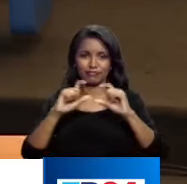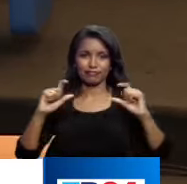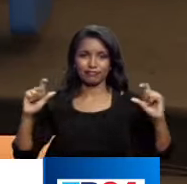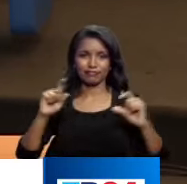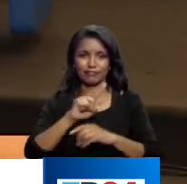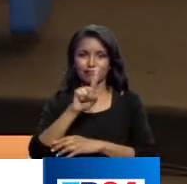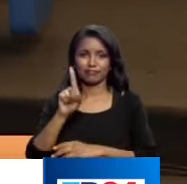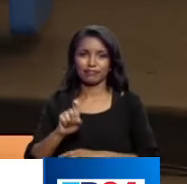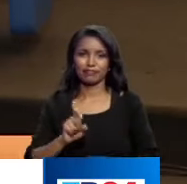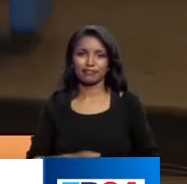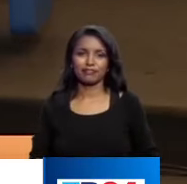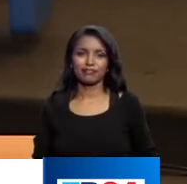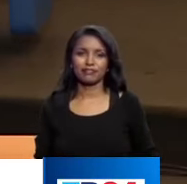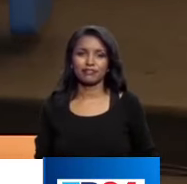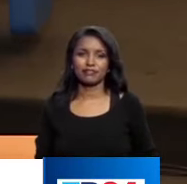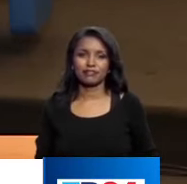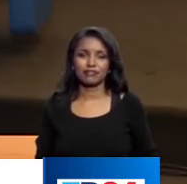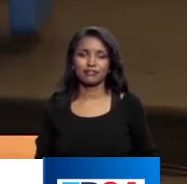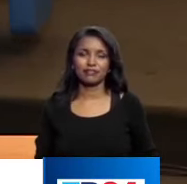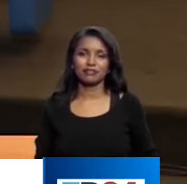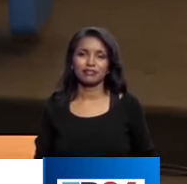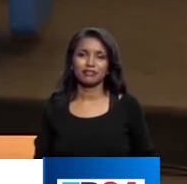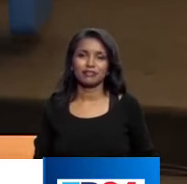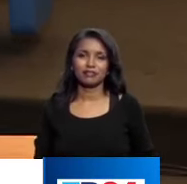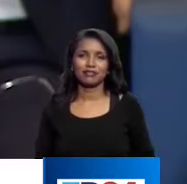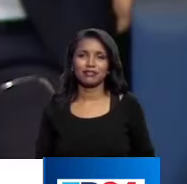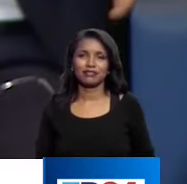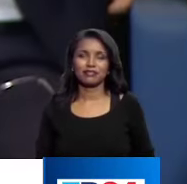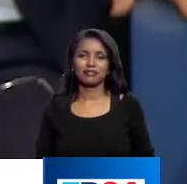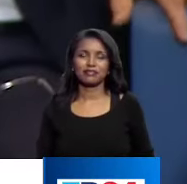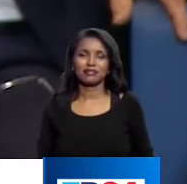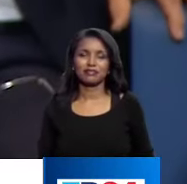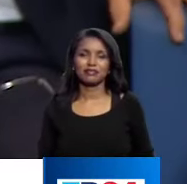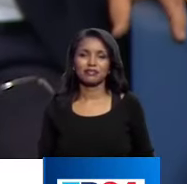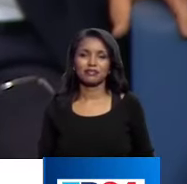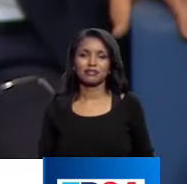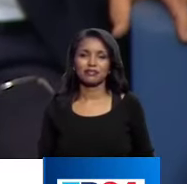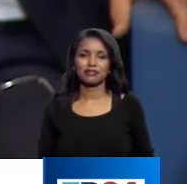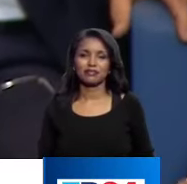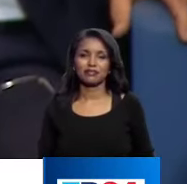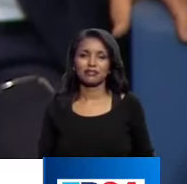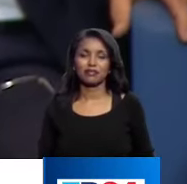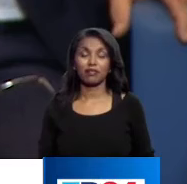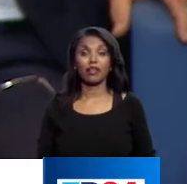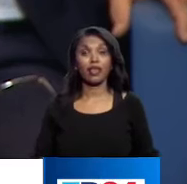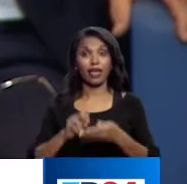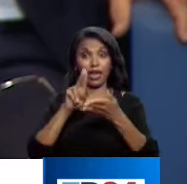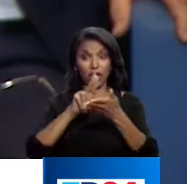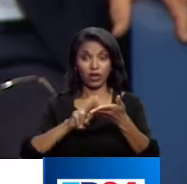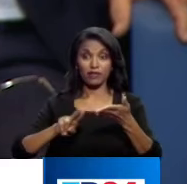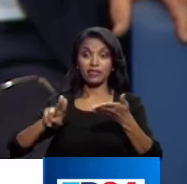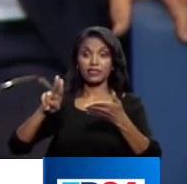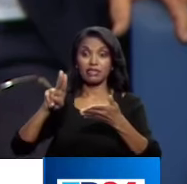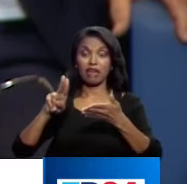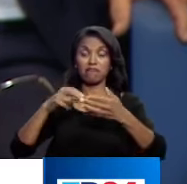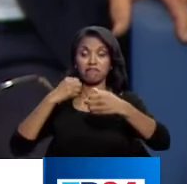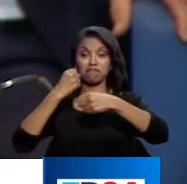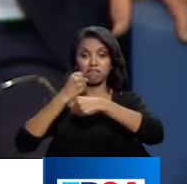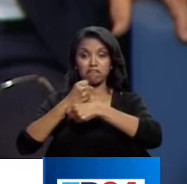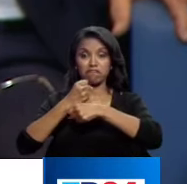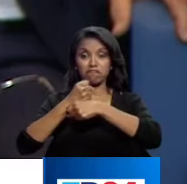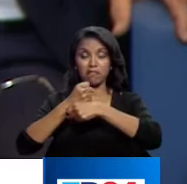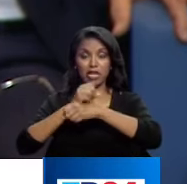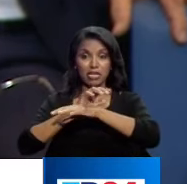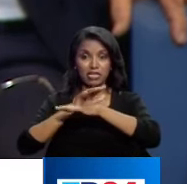Su pregunta, escogida al azar, es: los egresados de nuestras universidades en licenciaturas y carreras técnicas